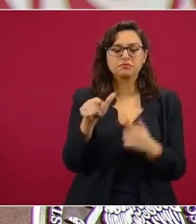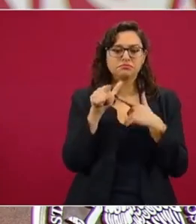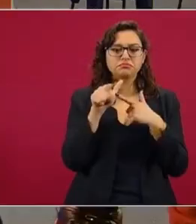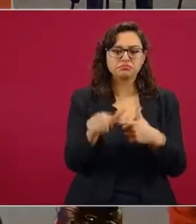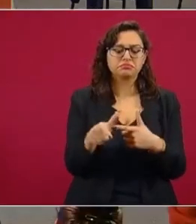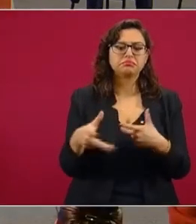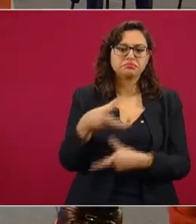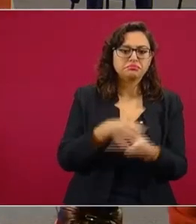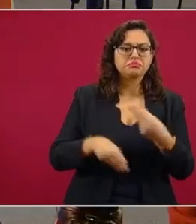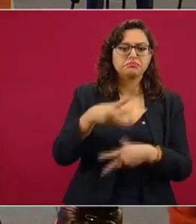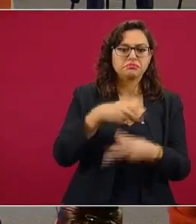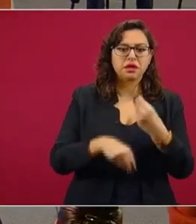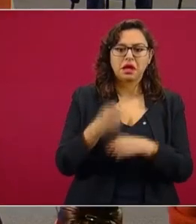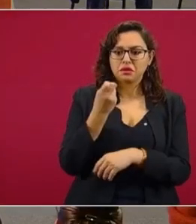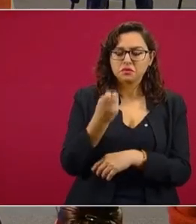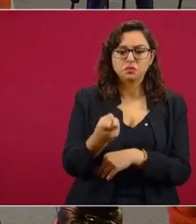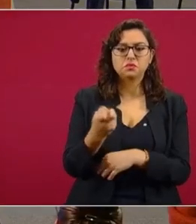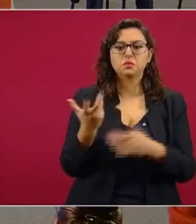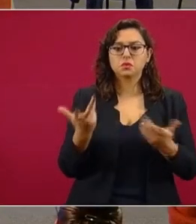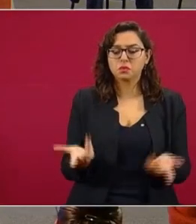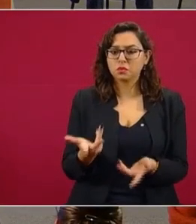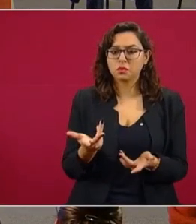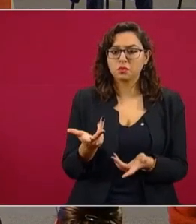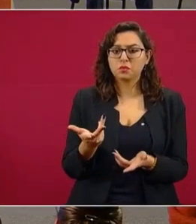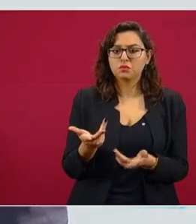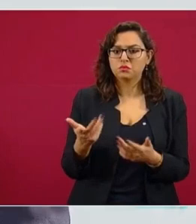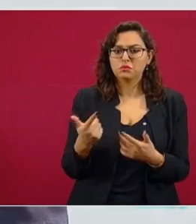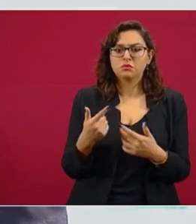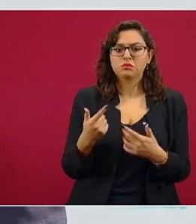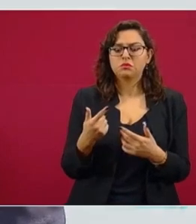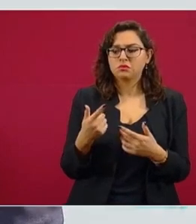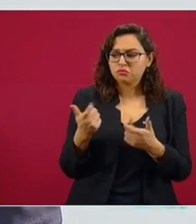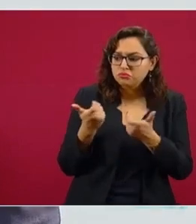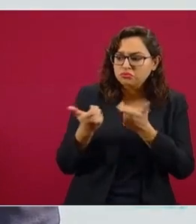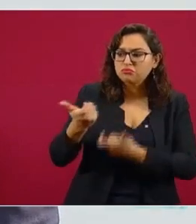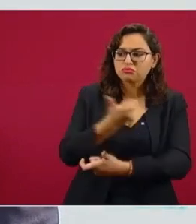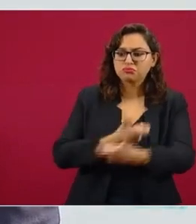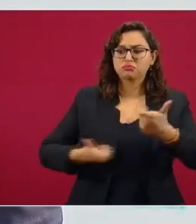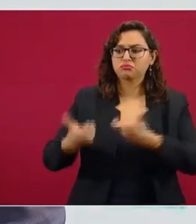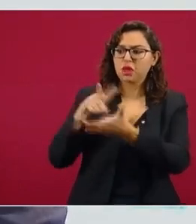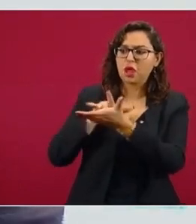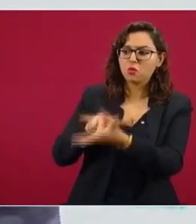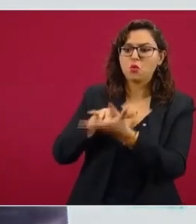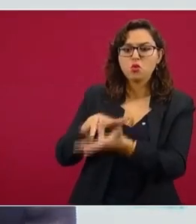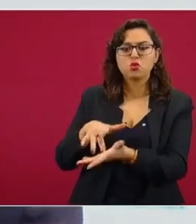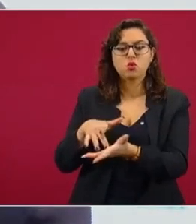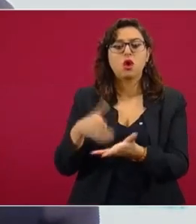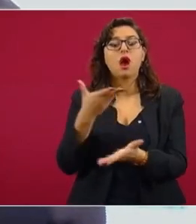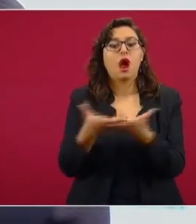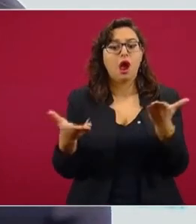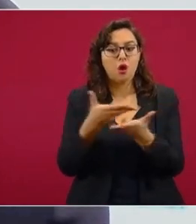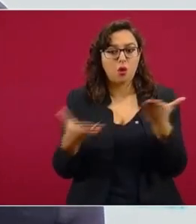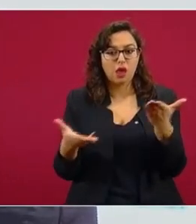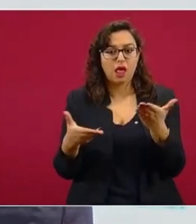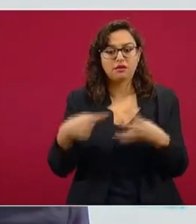rendimientos. Entonces es un fondo solidario de los trabajadores que se constituye con estas aportaciones patronales y que ahora van a poder